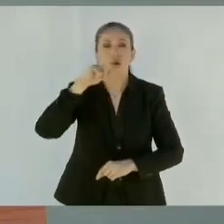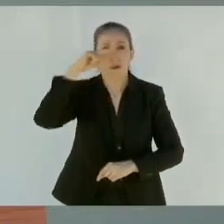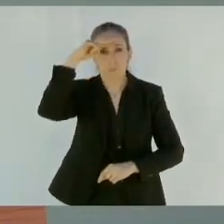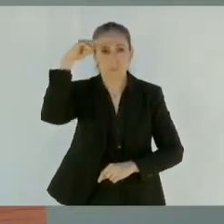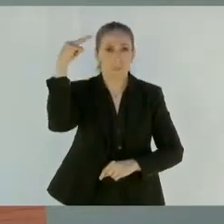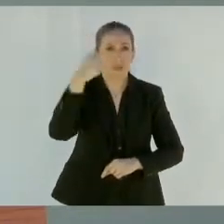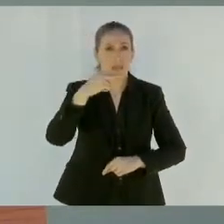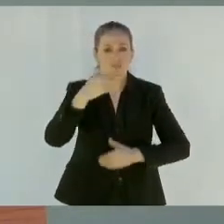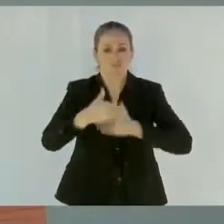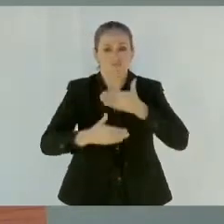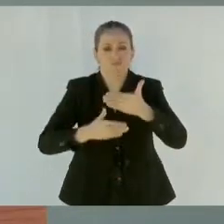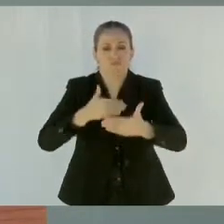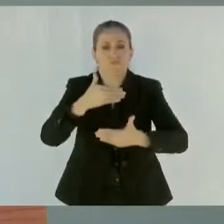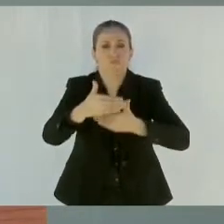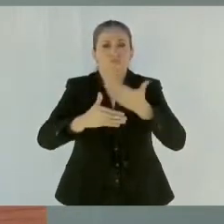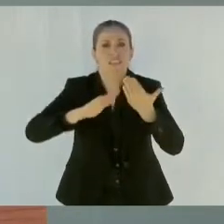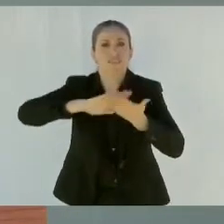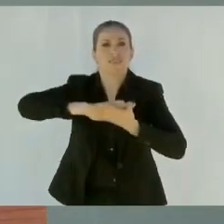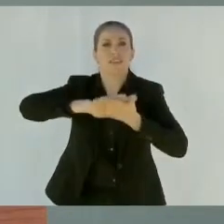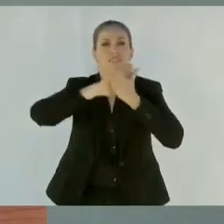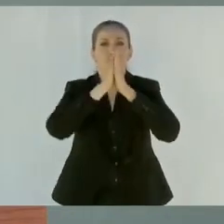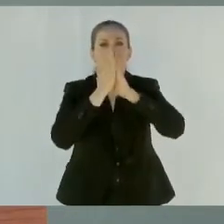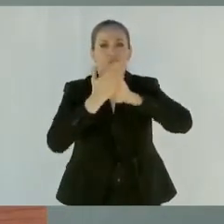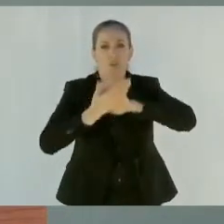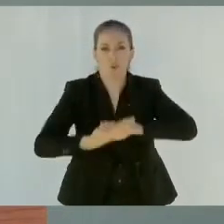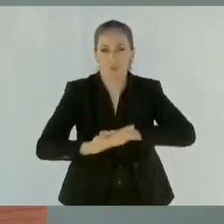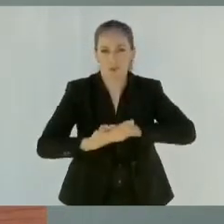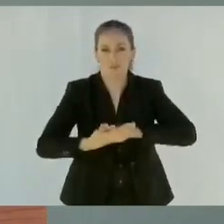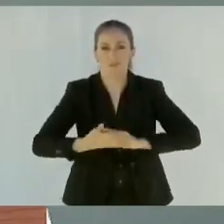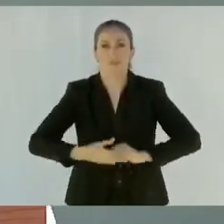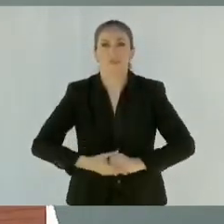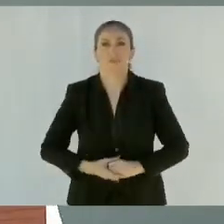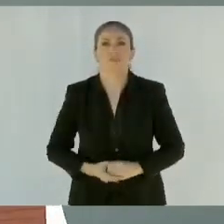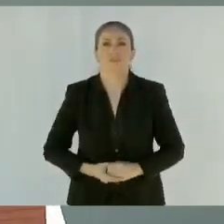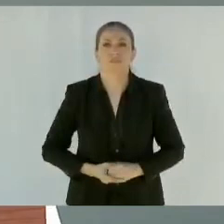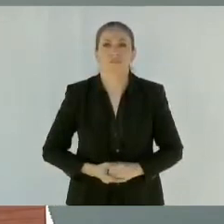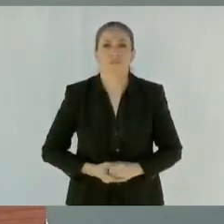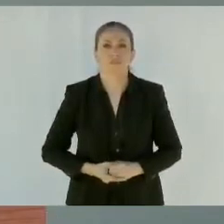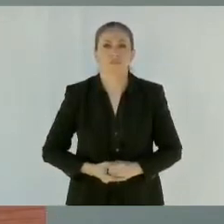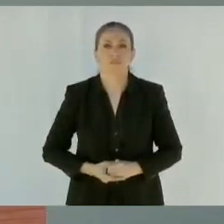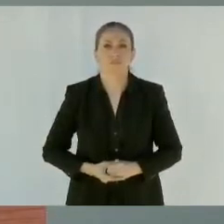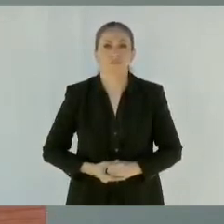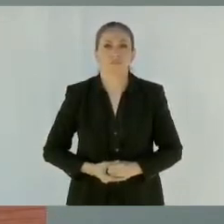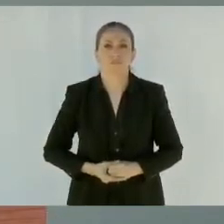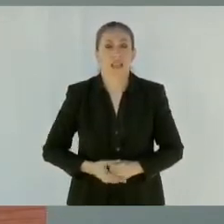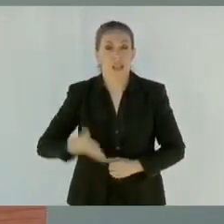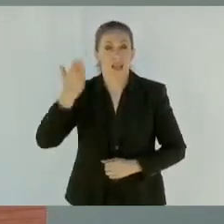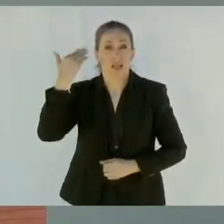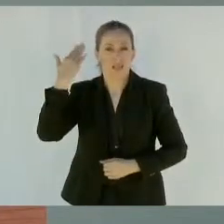Lo he dicho en otras ocasiones y lo repito ahora.